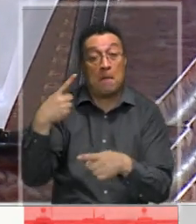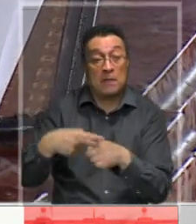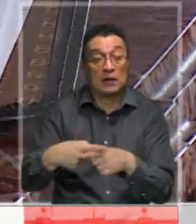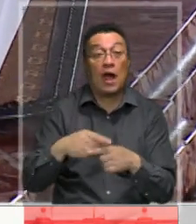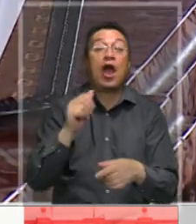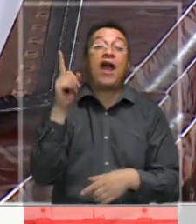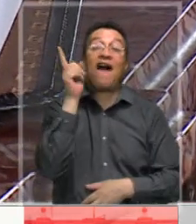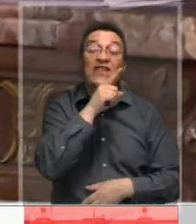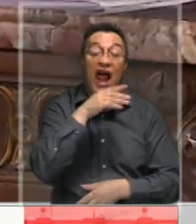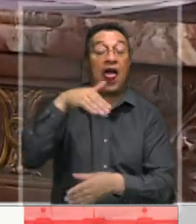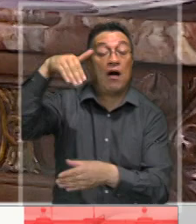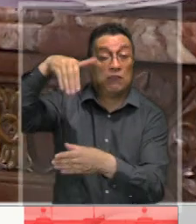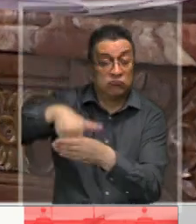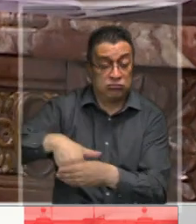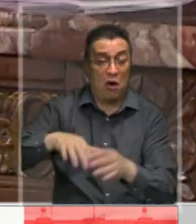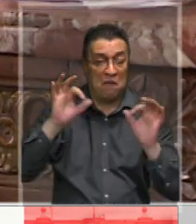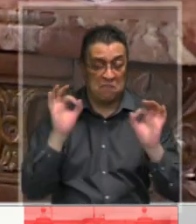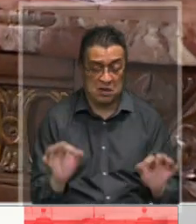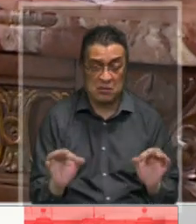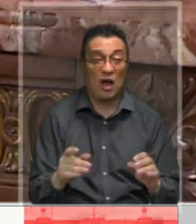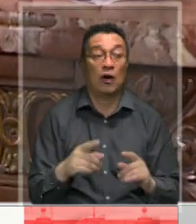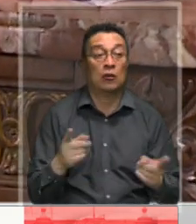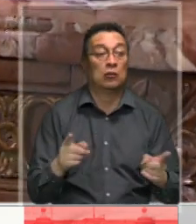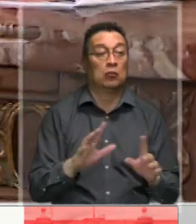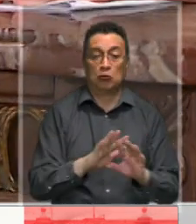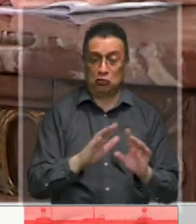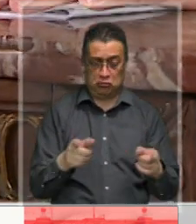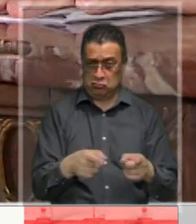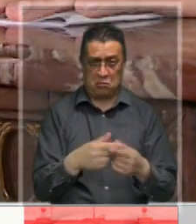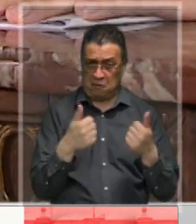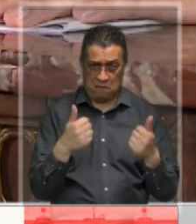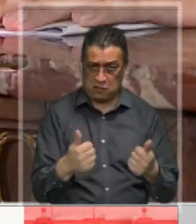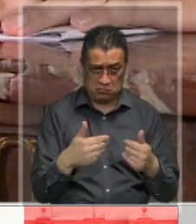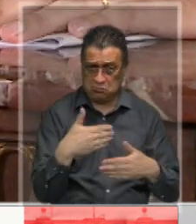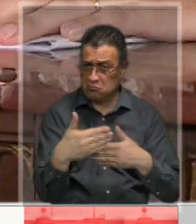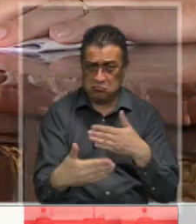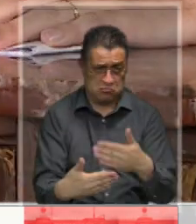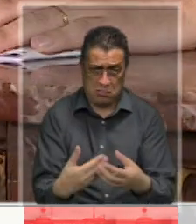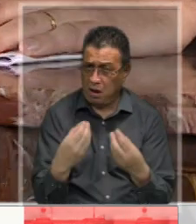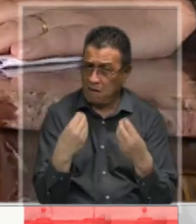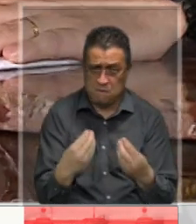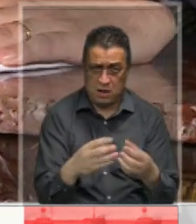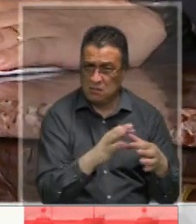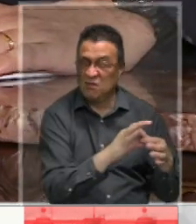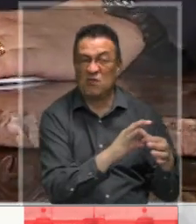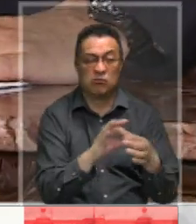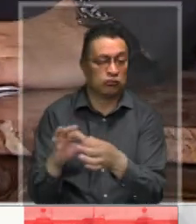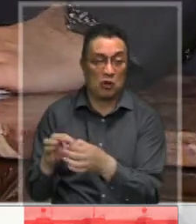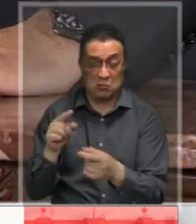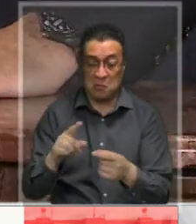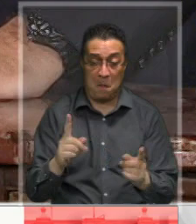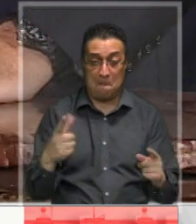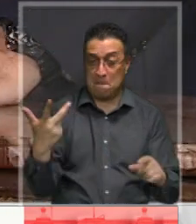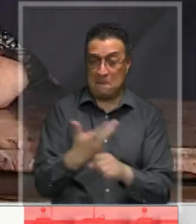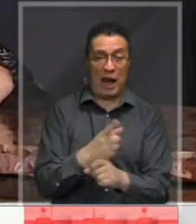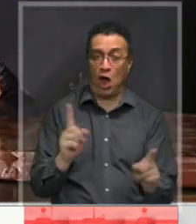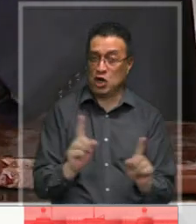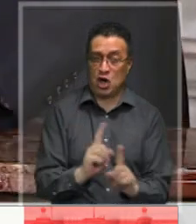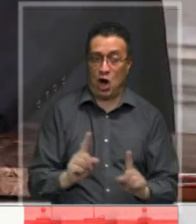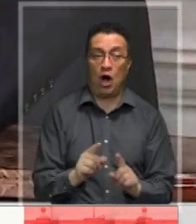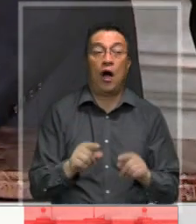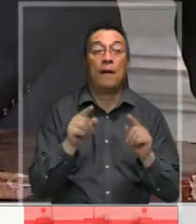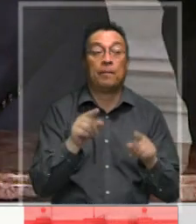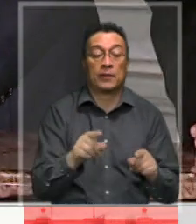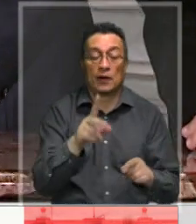salida. O sea, raya para la suma. Algo de chavetado de ahí, yo creo que no flota, ¿no? No, nada. Aparte, este es un hijo